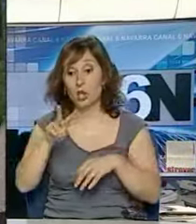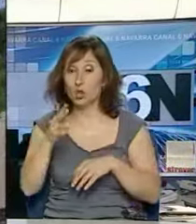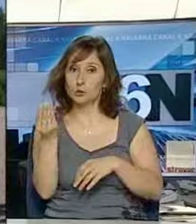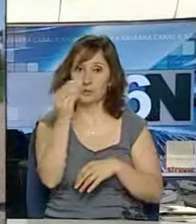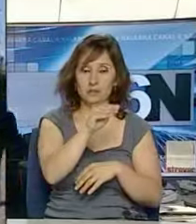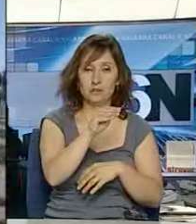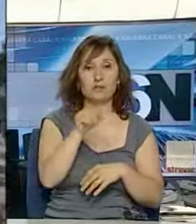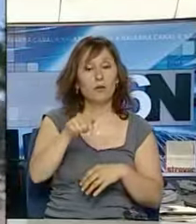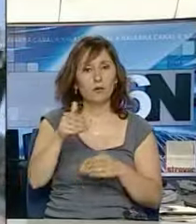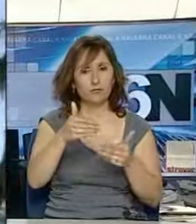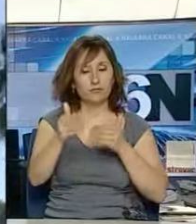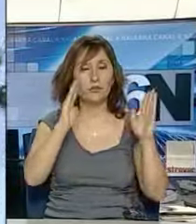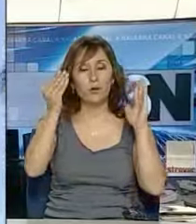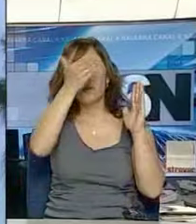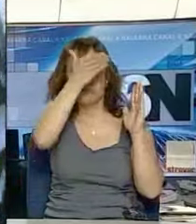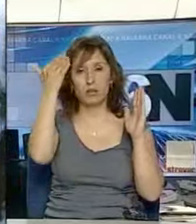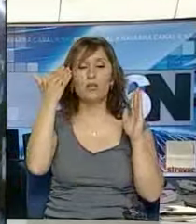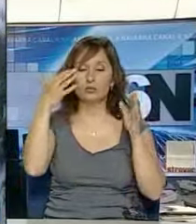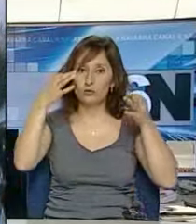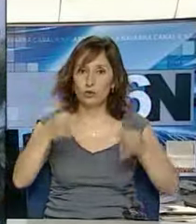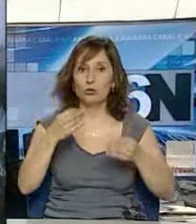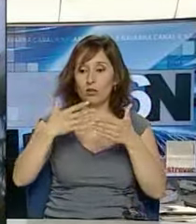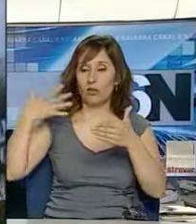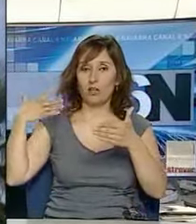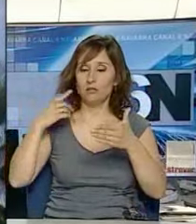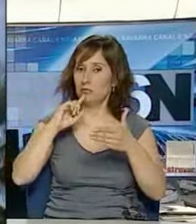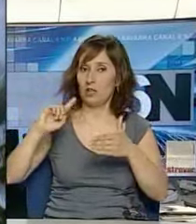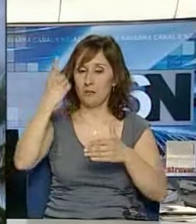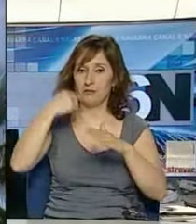previsiones este verano también se pueden alcanzar máximos históricos.